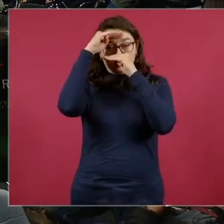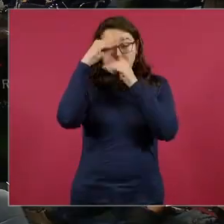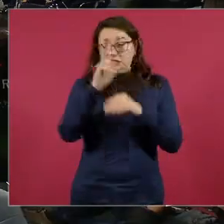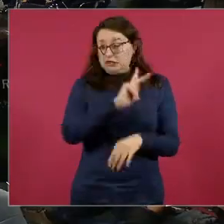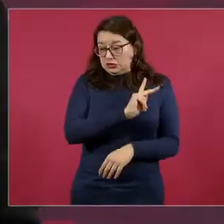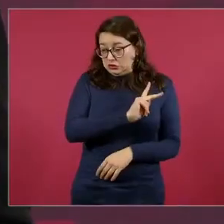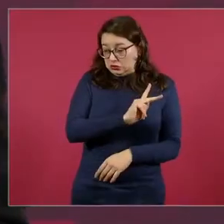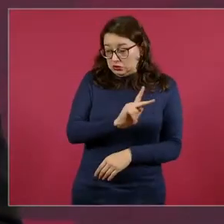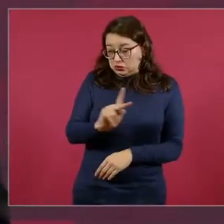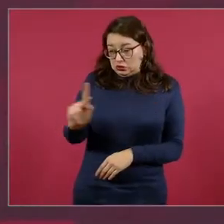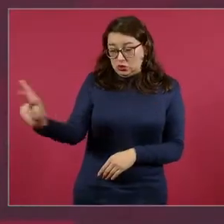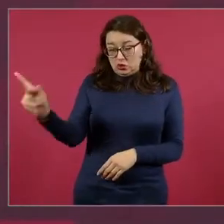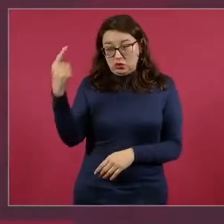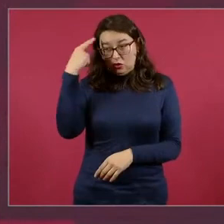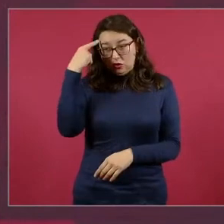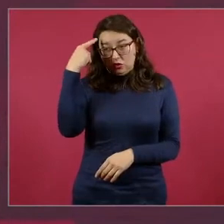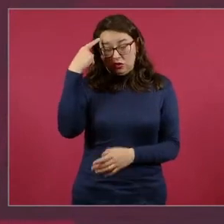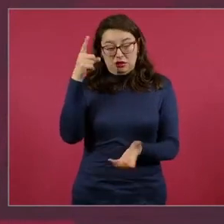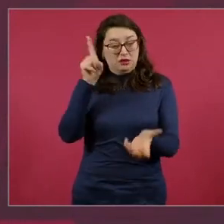Ellos